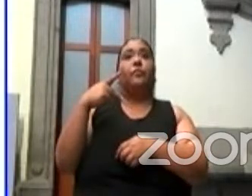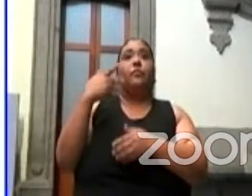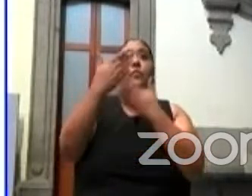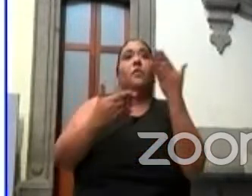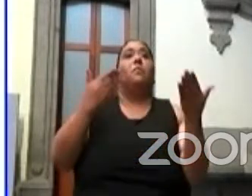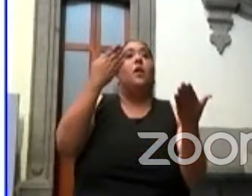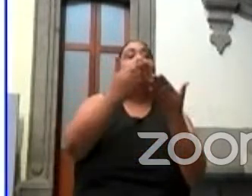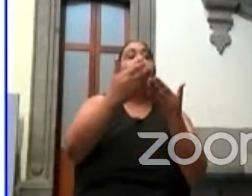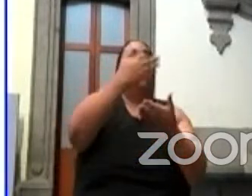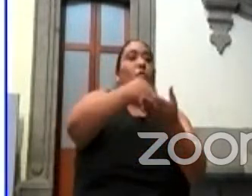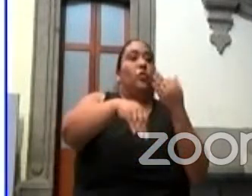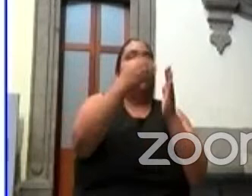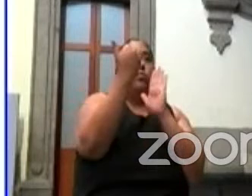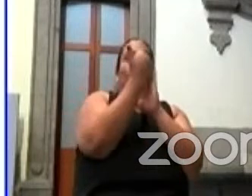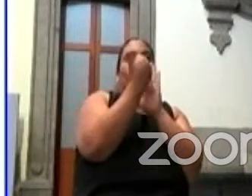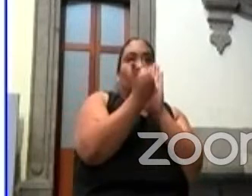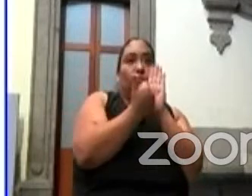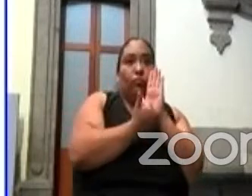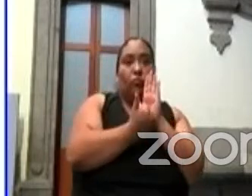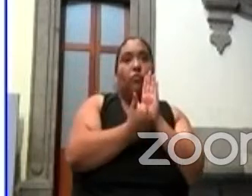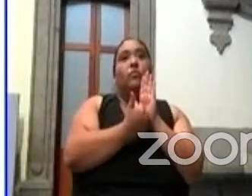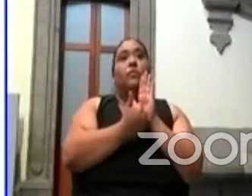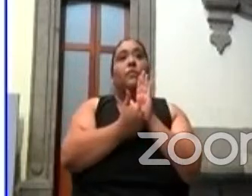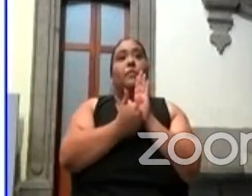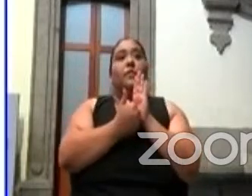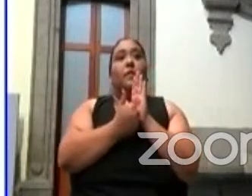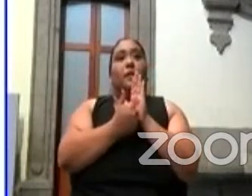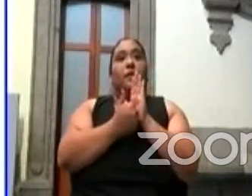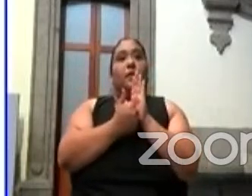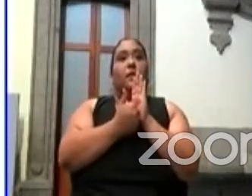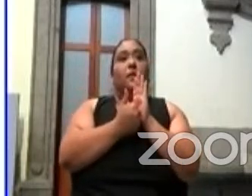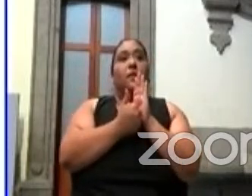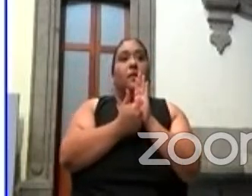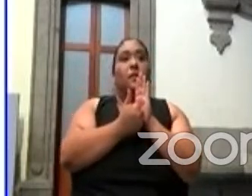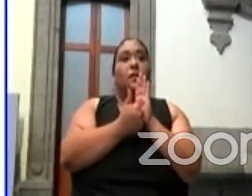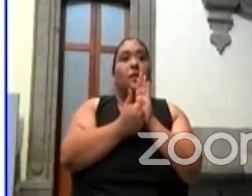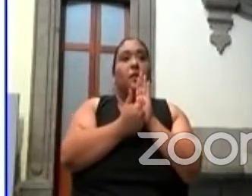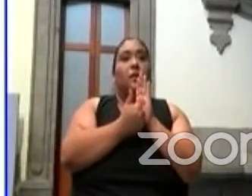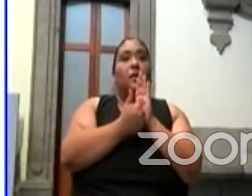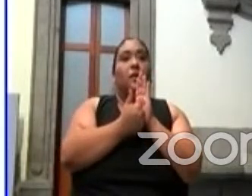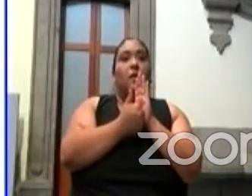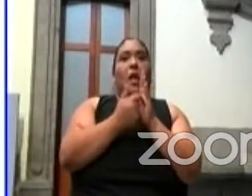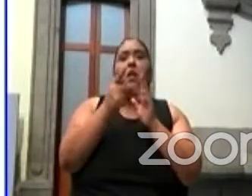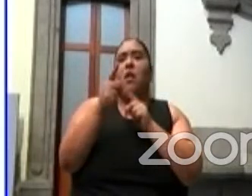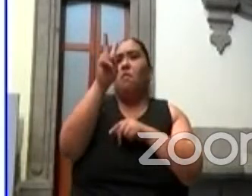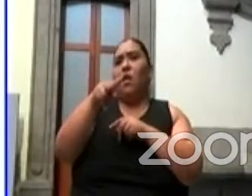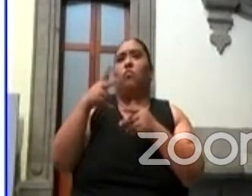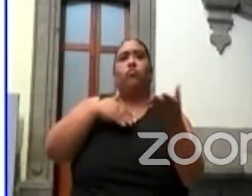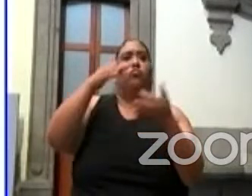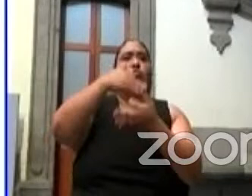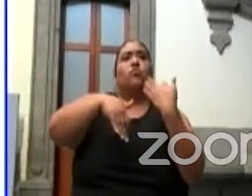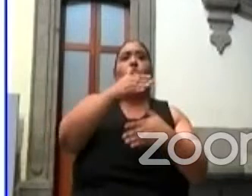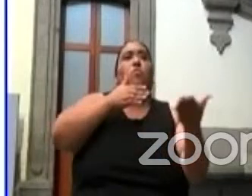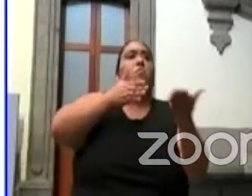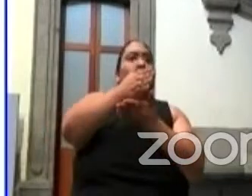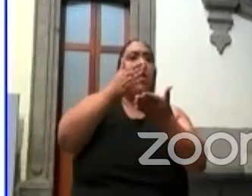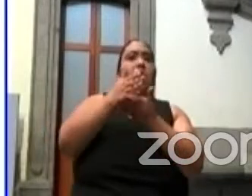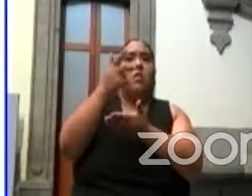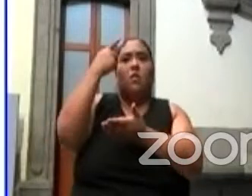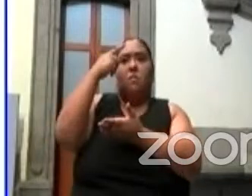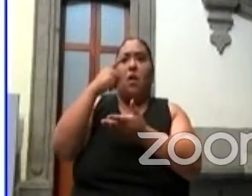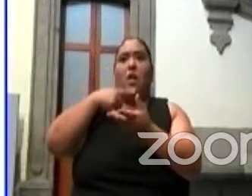estos lineamientos, están muy accesibles para que estos lineamientos pues puedan